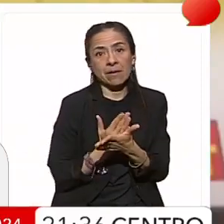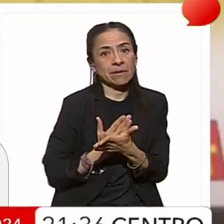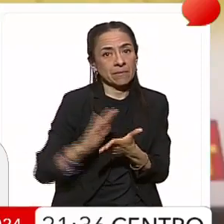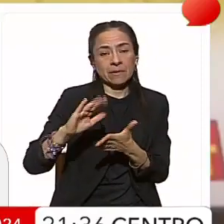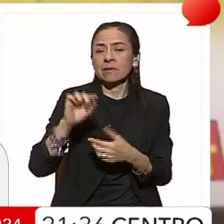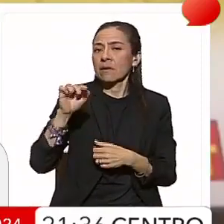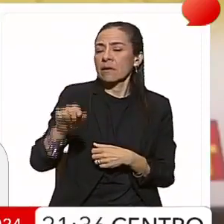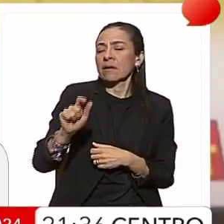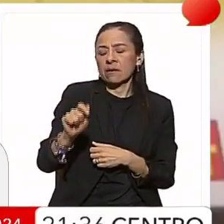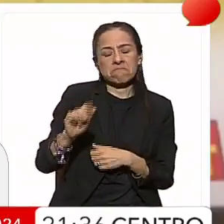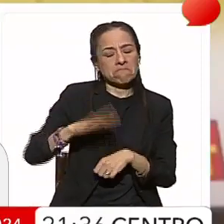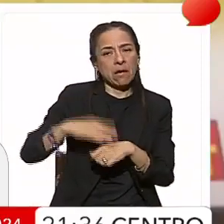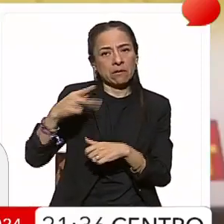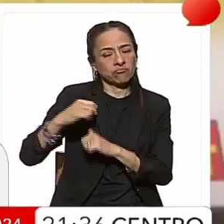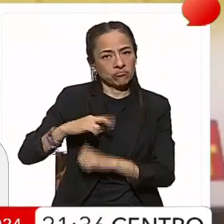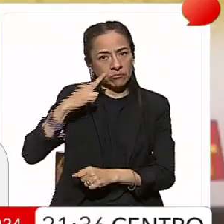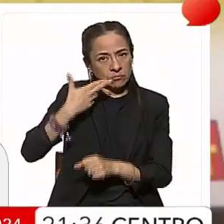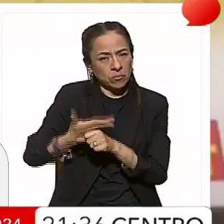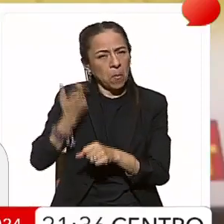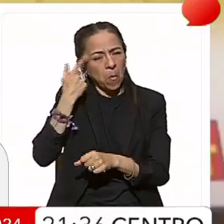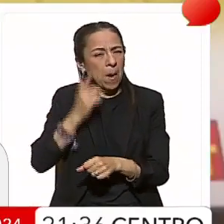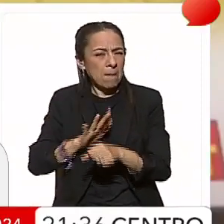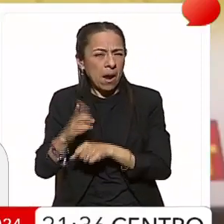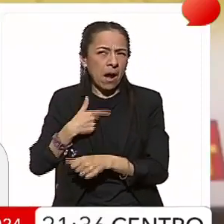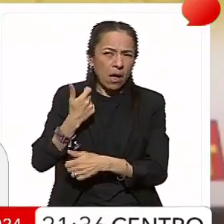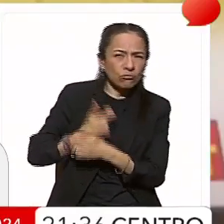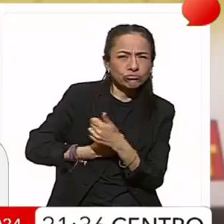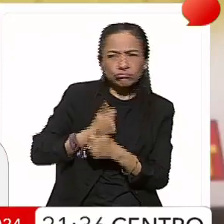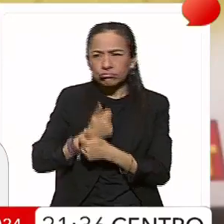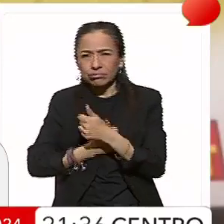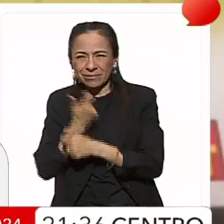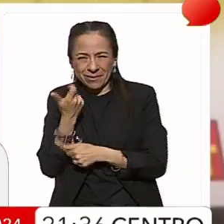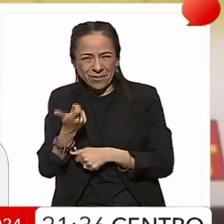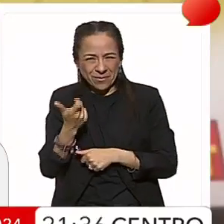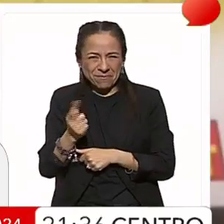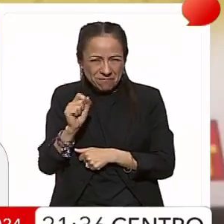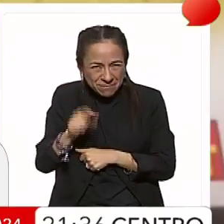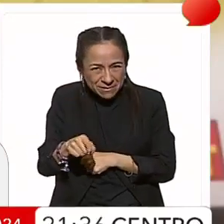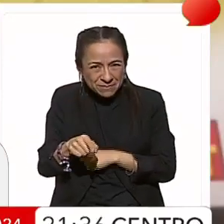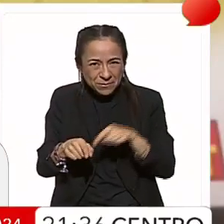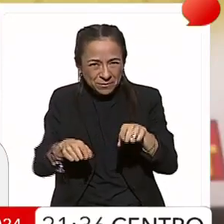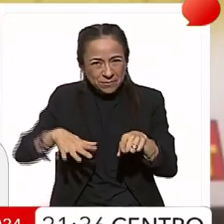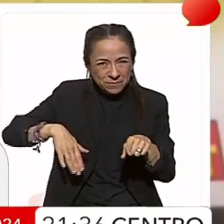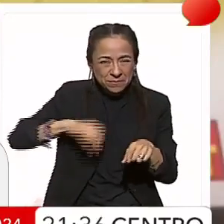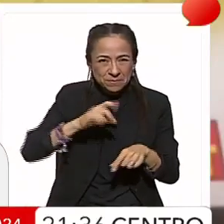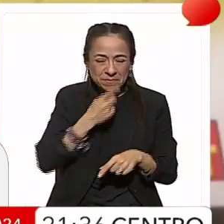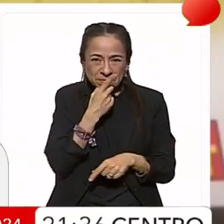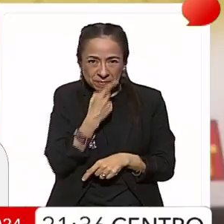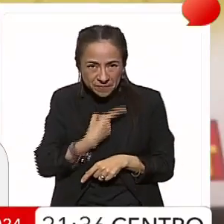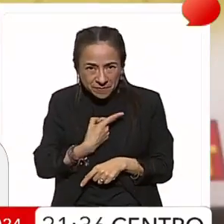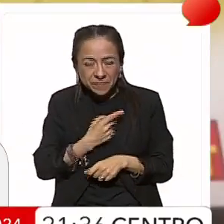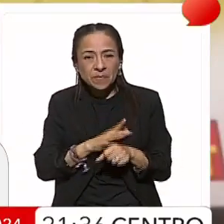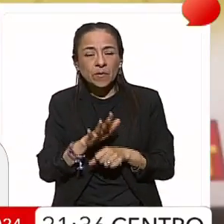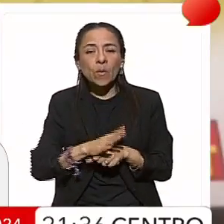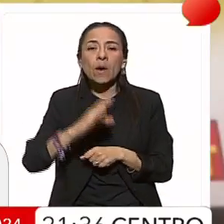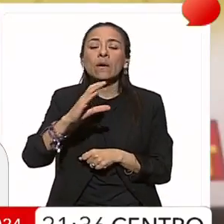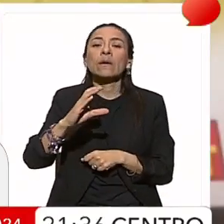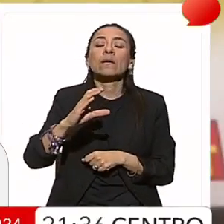estas funciones fundamentalmente de competencia económica, lo que tú comentabas de la fusión de